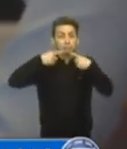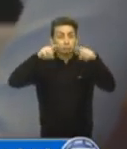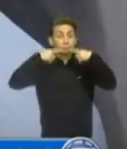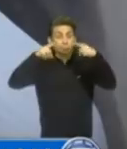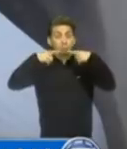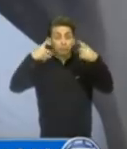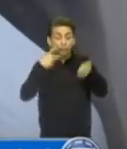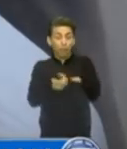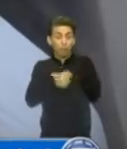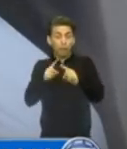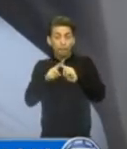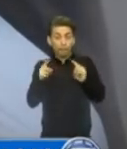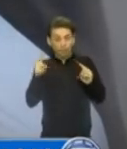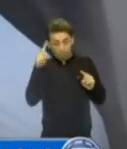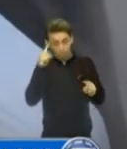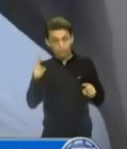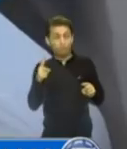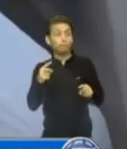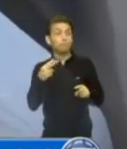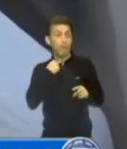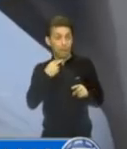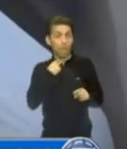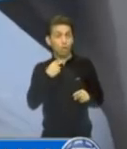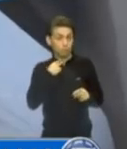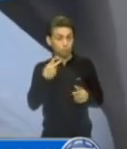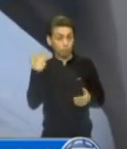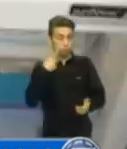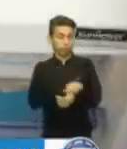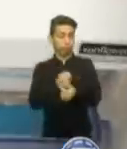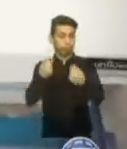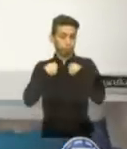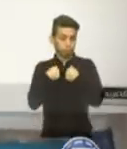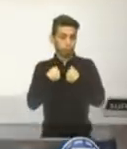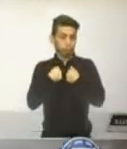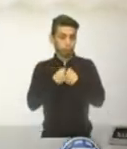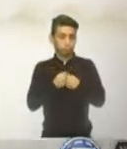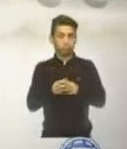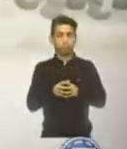que la adquiera o sea inmunizado con ellas.